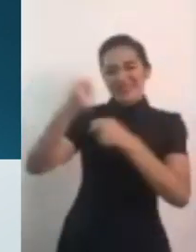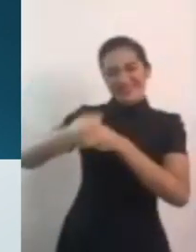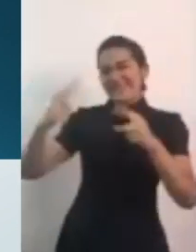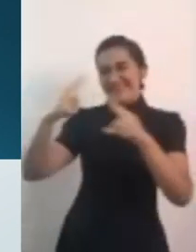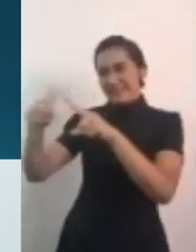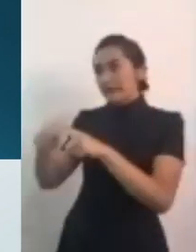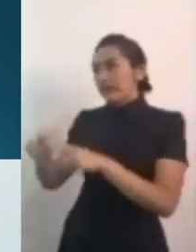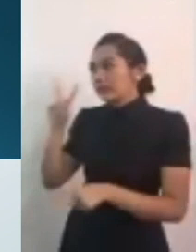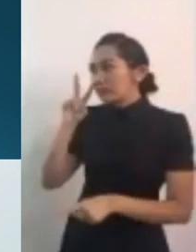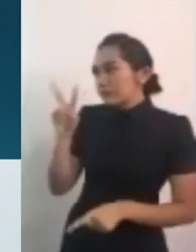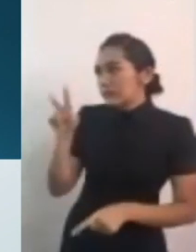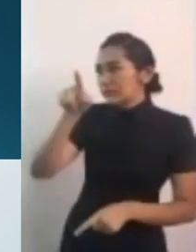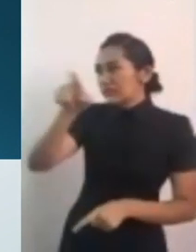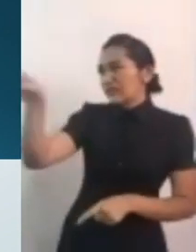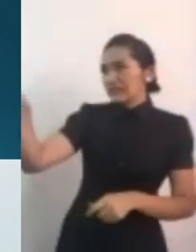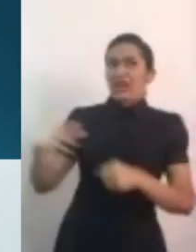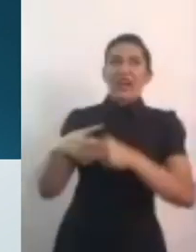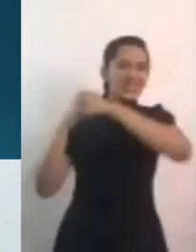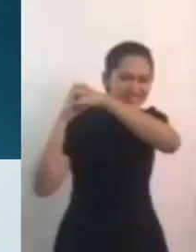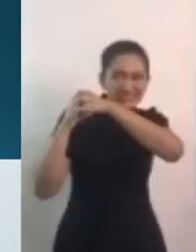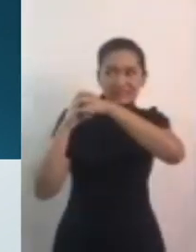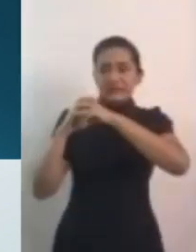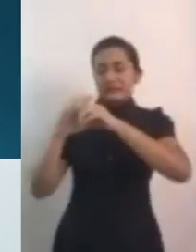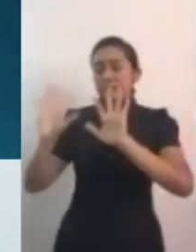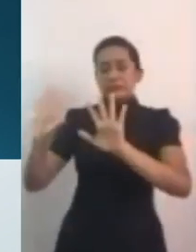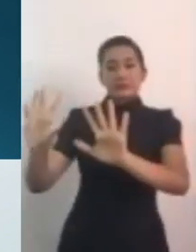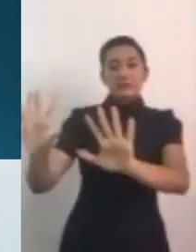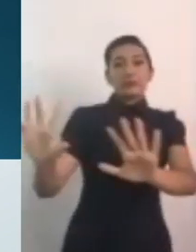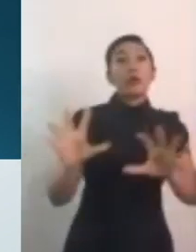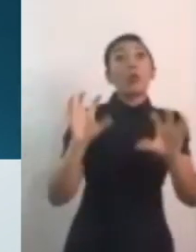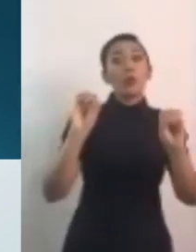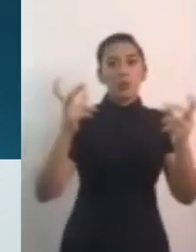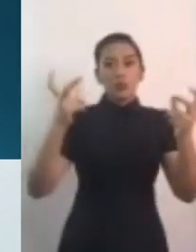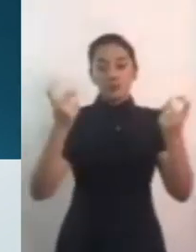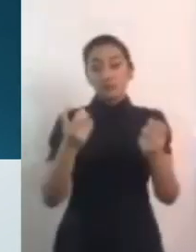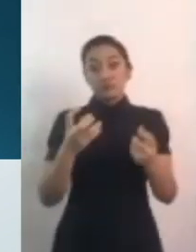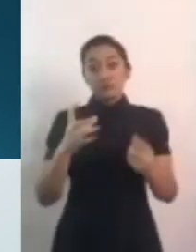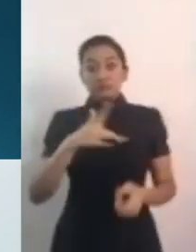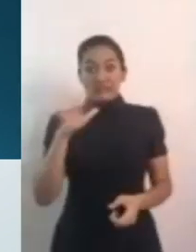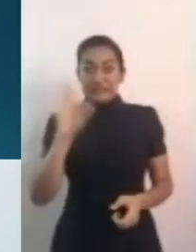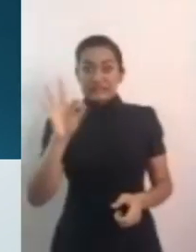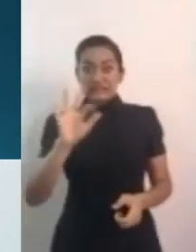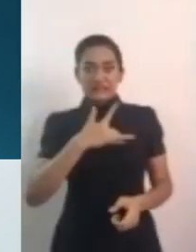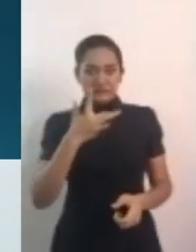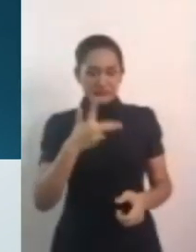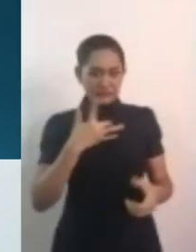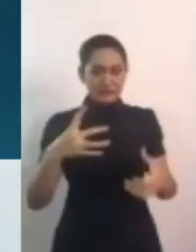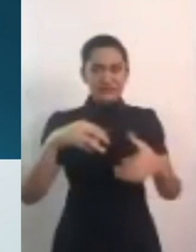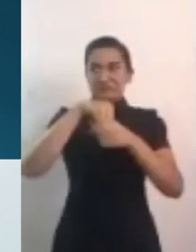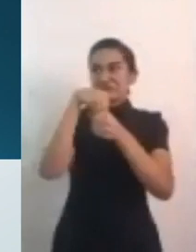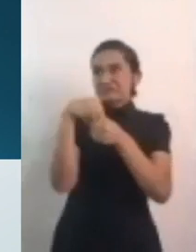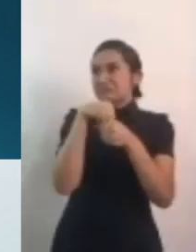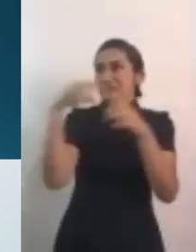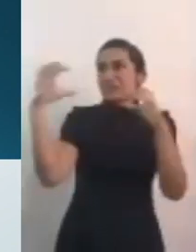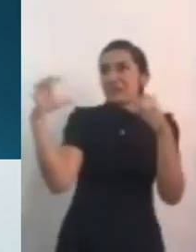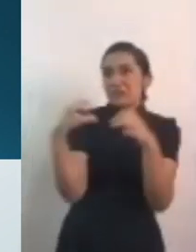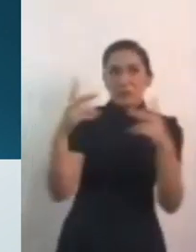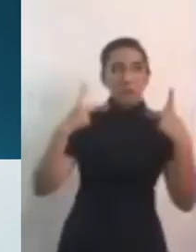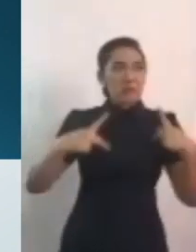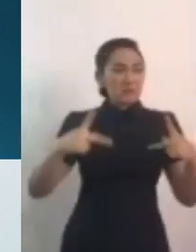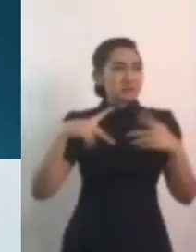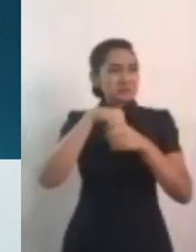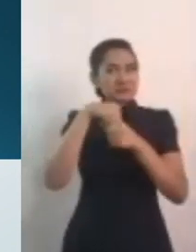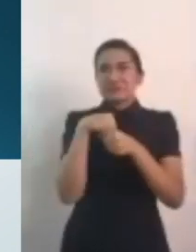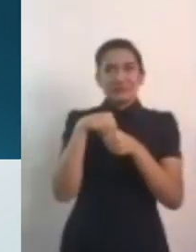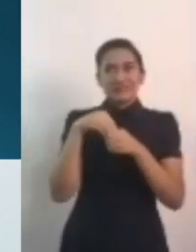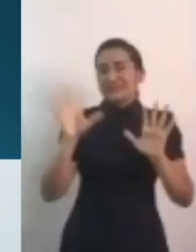no estar en lugares cerrados o lugares saturados. Tratan de no estar en espacios públicos y